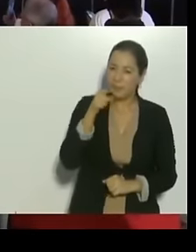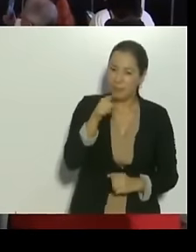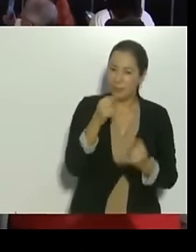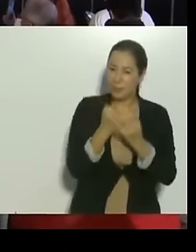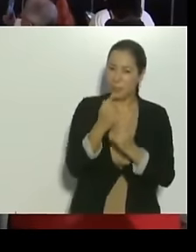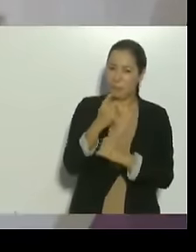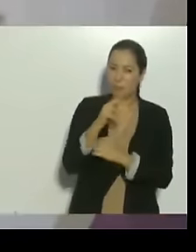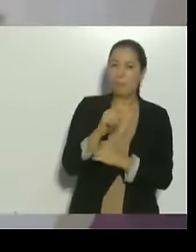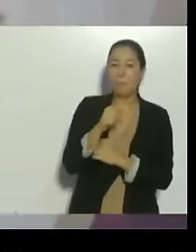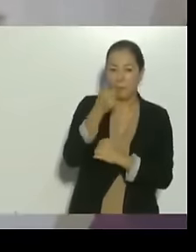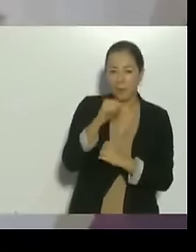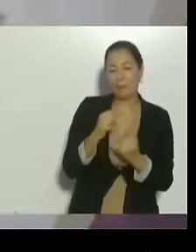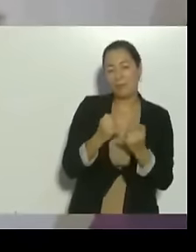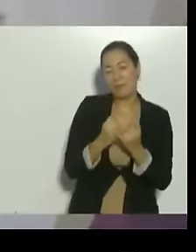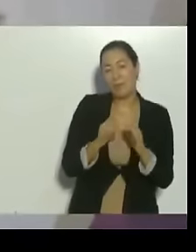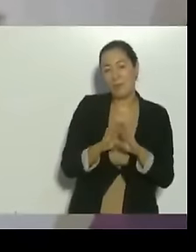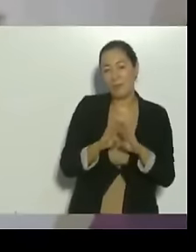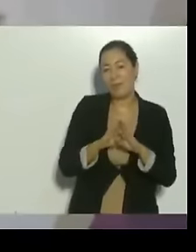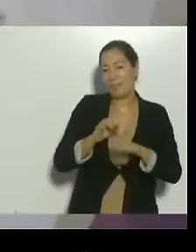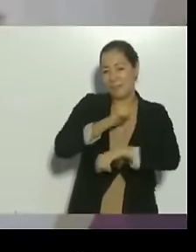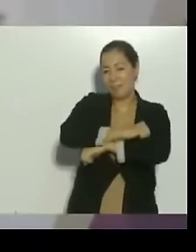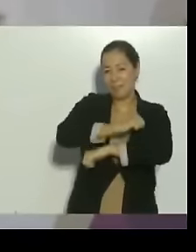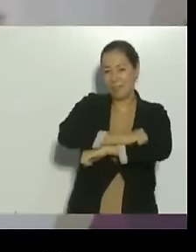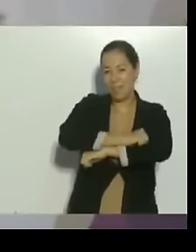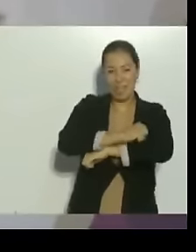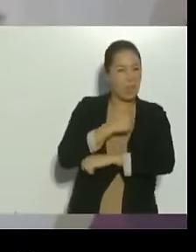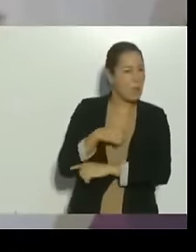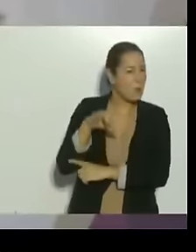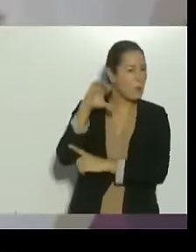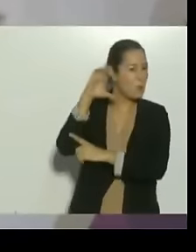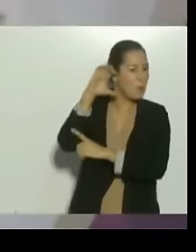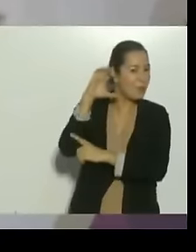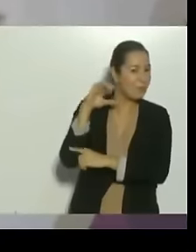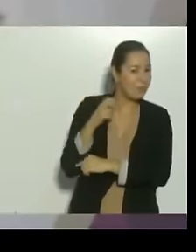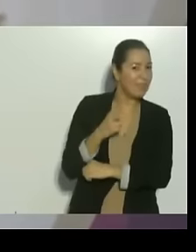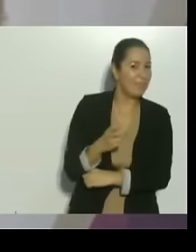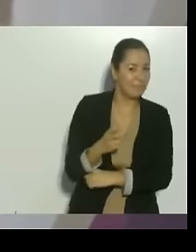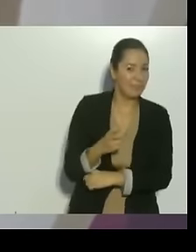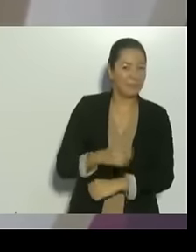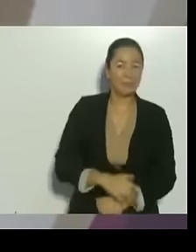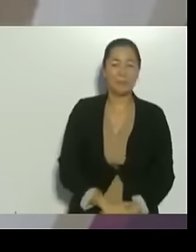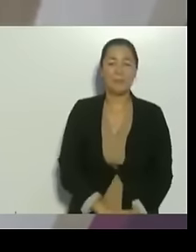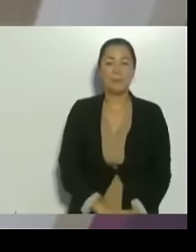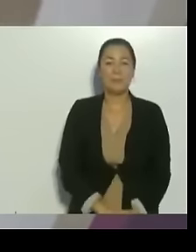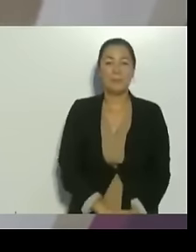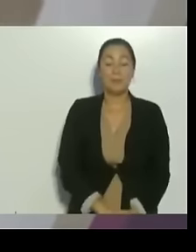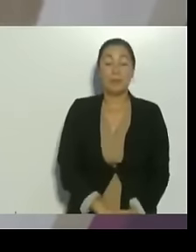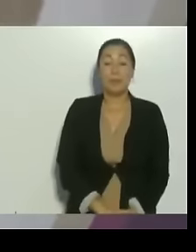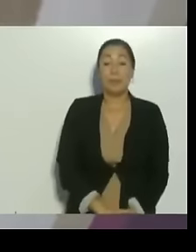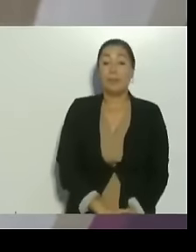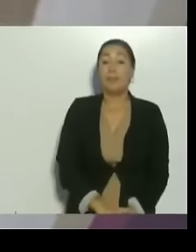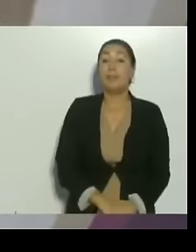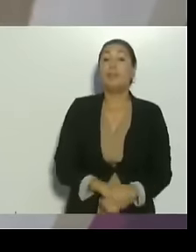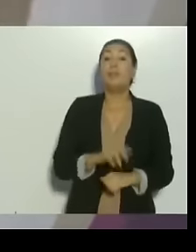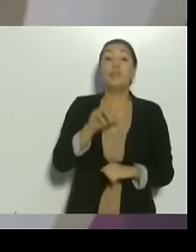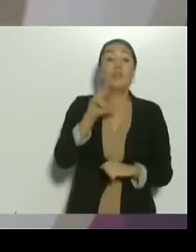que tuvo pero me llama mucho la atención por ahí Wilmer tú que vives allá en España llamarle al rey que es